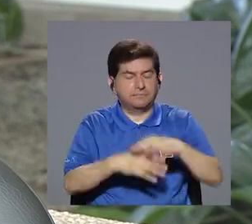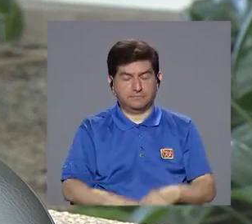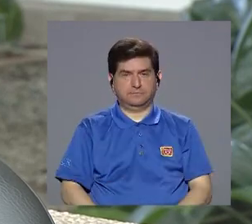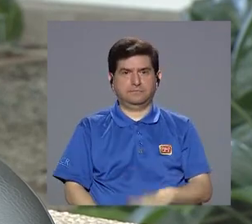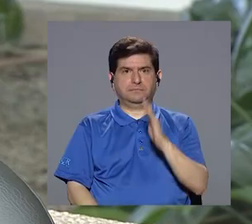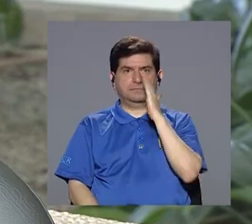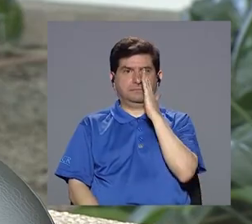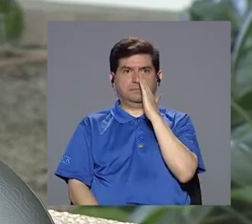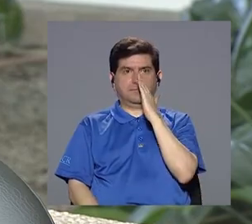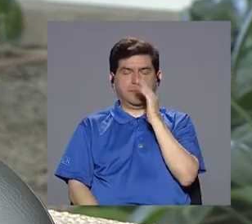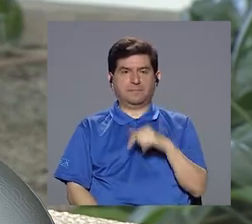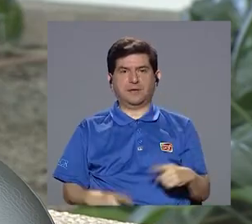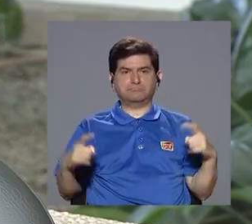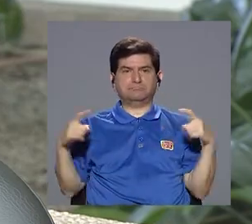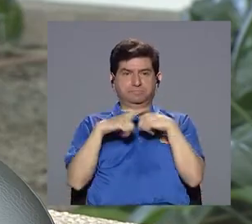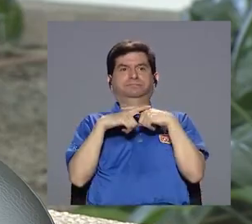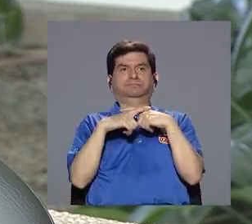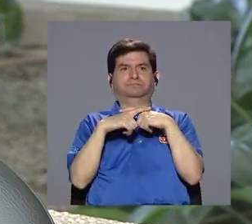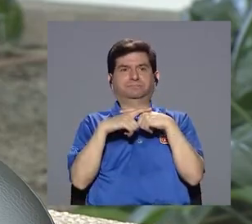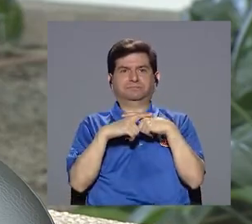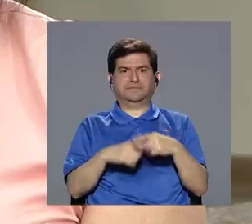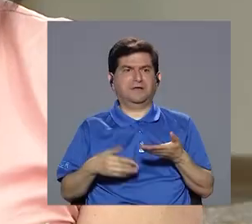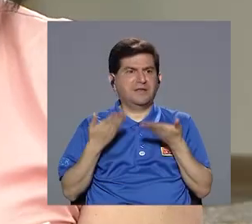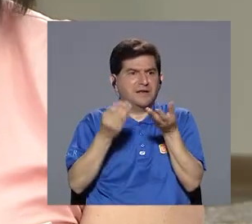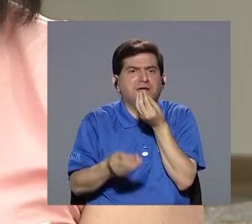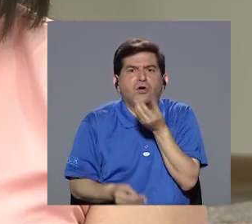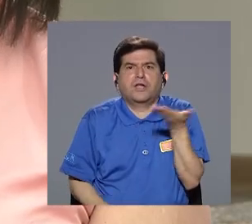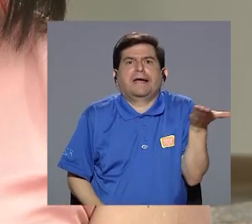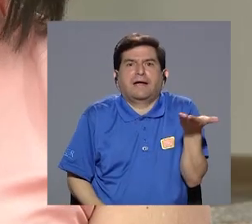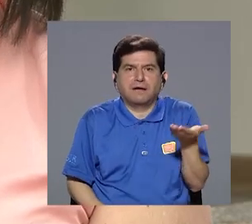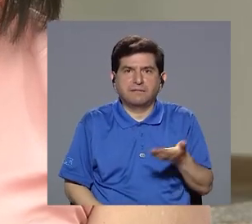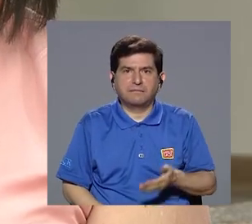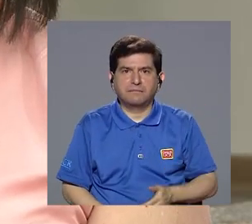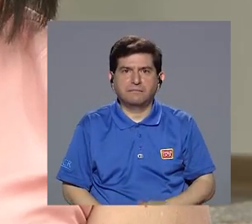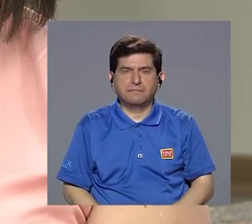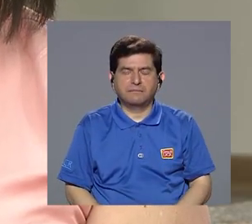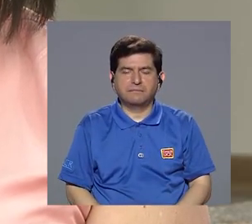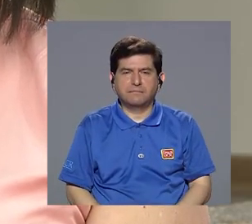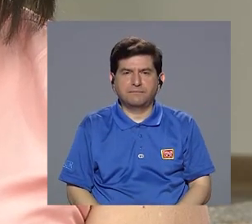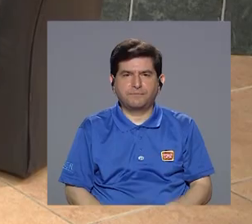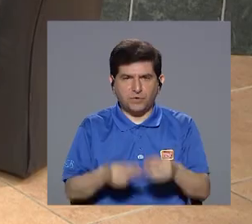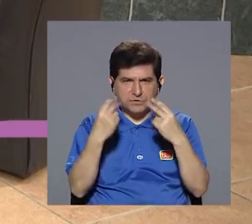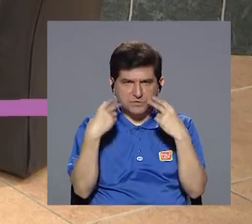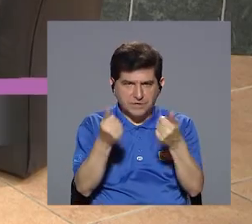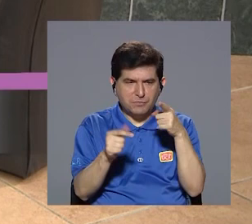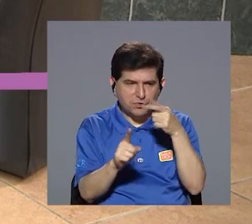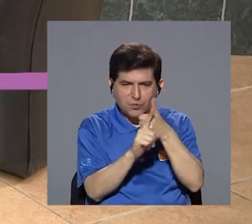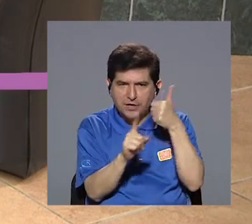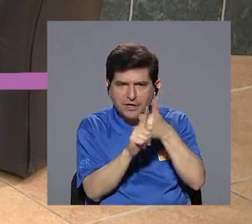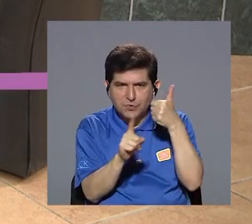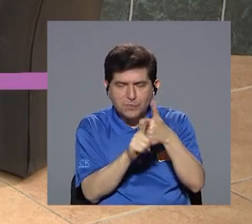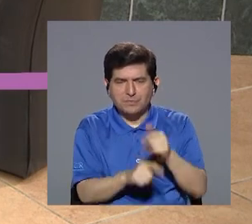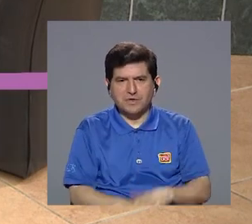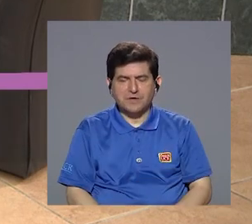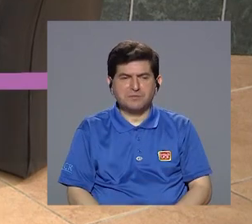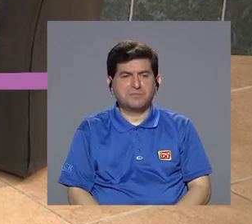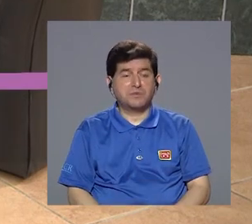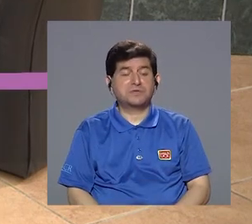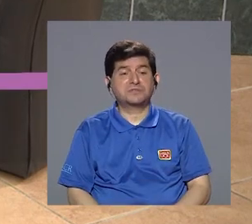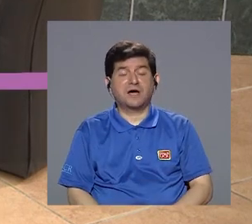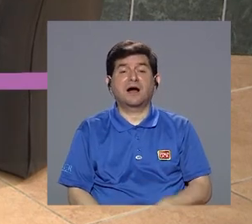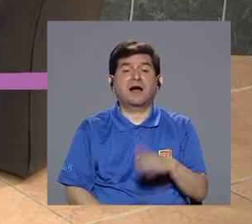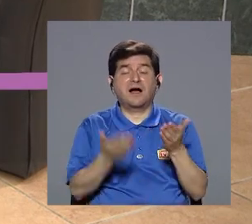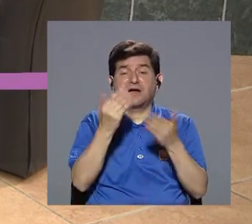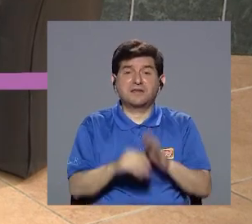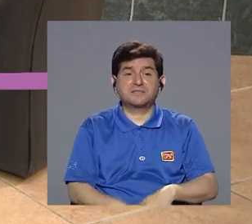Entonces, de repente las mamás entran en conflicto porque dicen que les doy de comer. Exactamente. Entonces, de repente ellos mismos consiguen